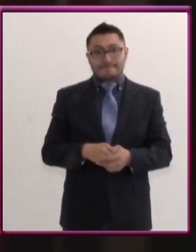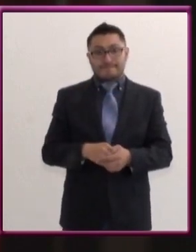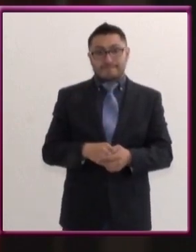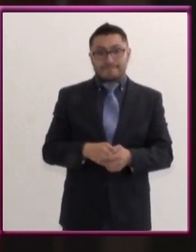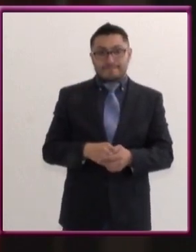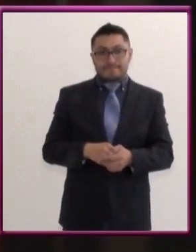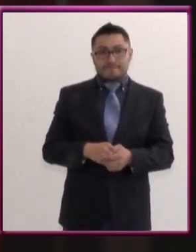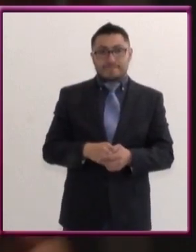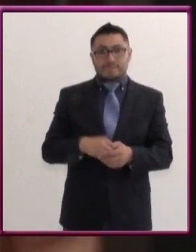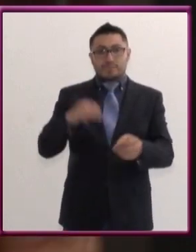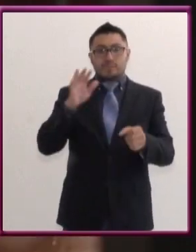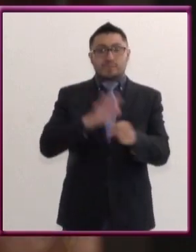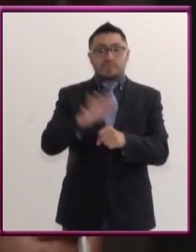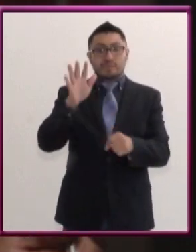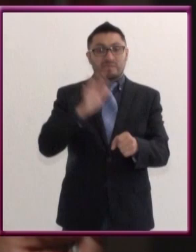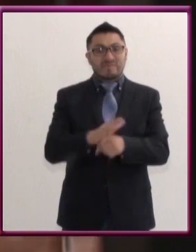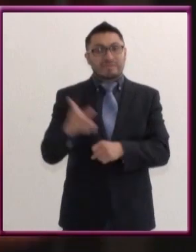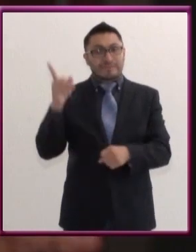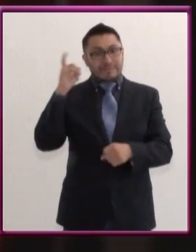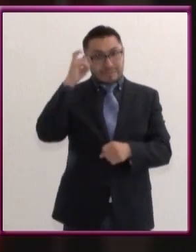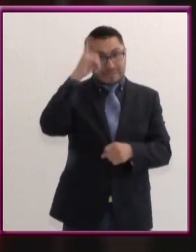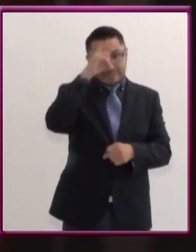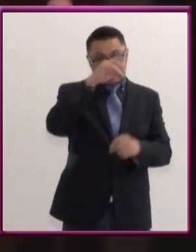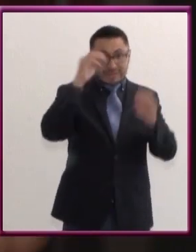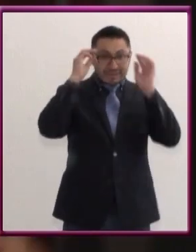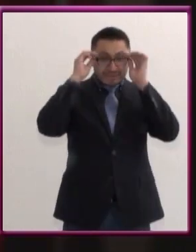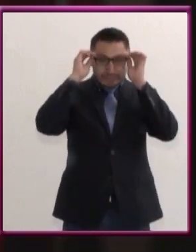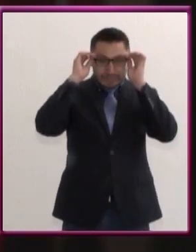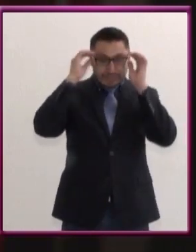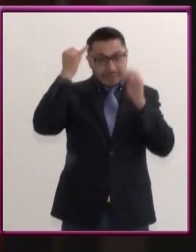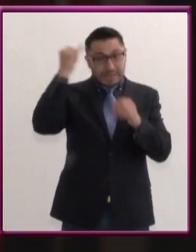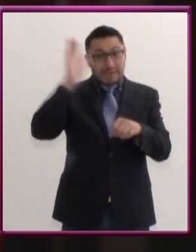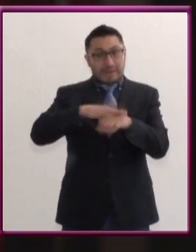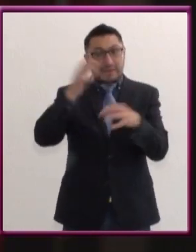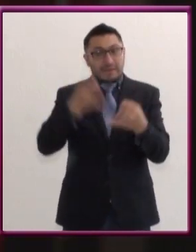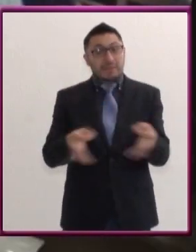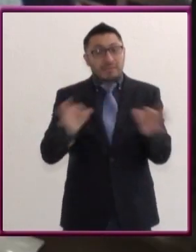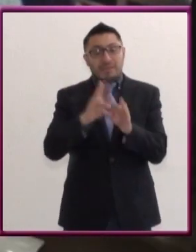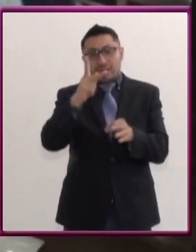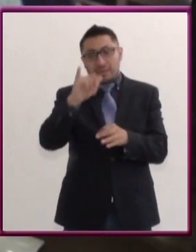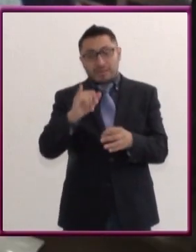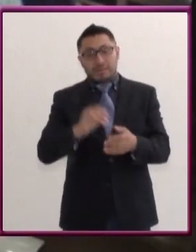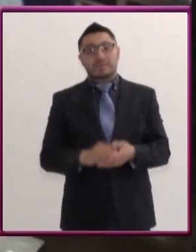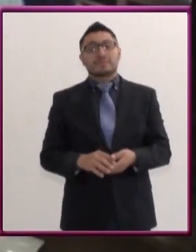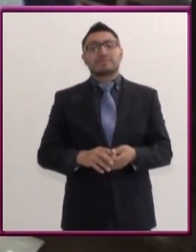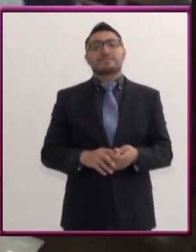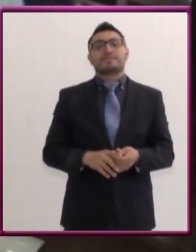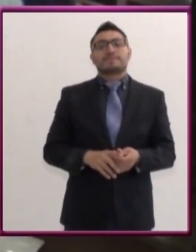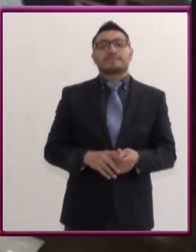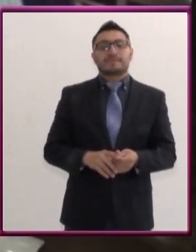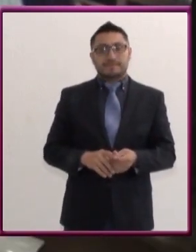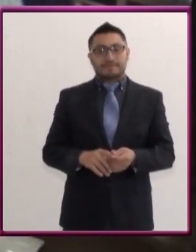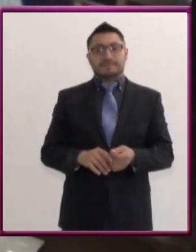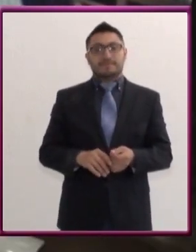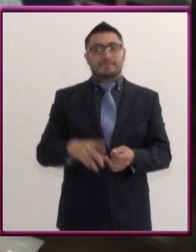pausa, ¿cuáles son las implicaciones que usted considera más importantes del pi en las matemáticas? Pi